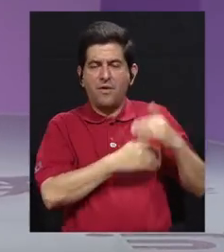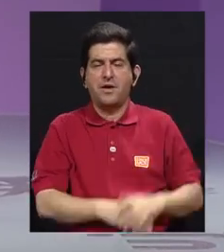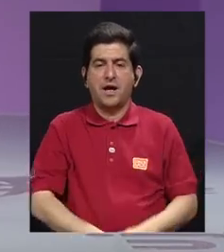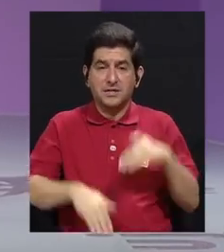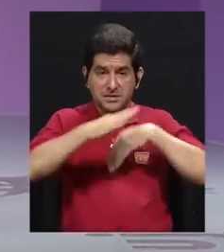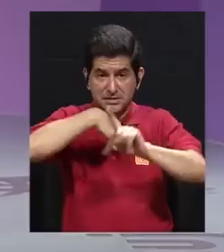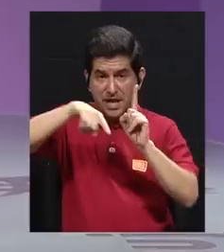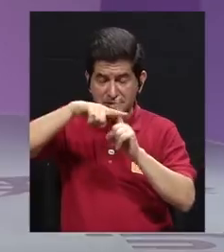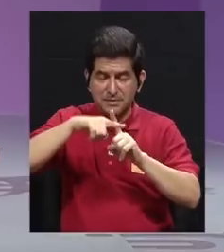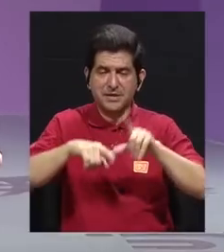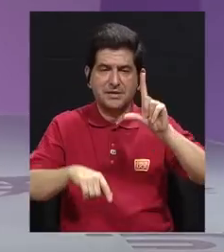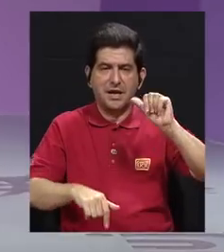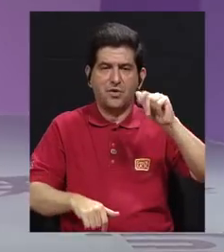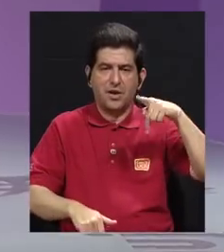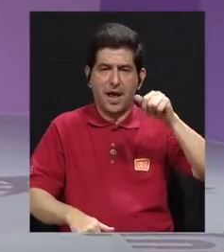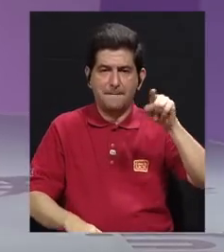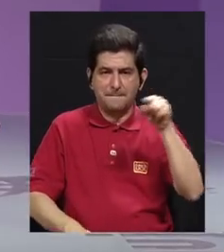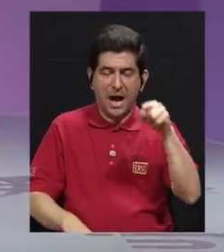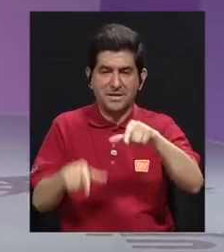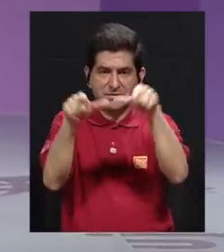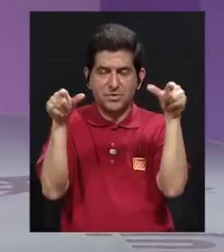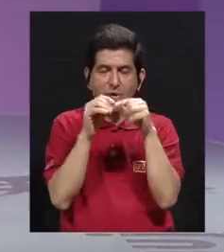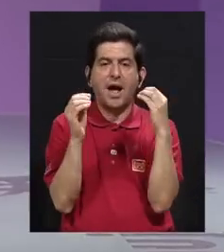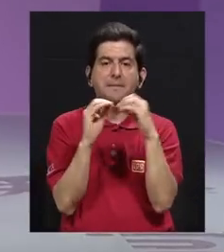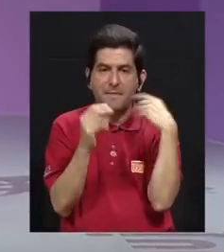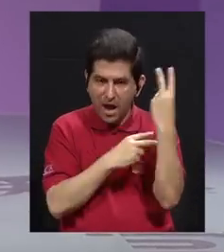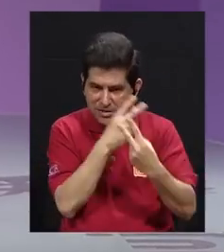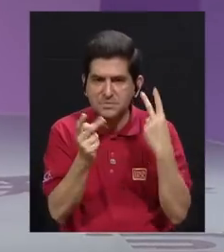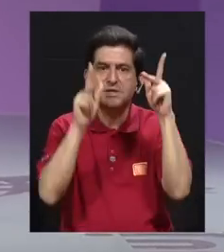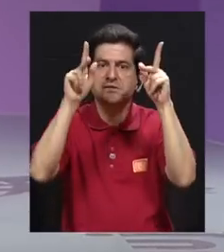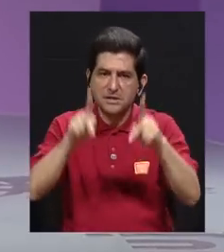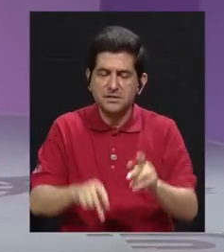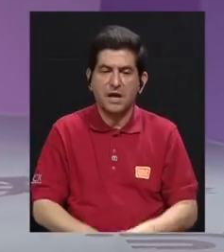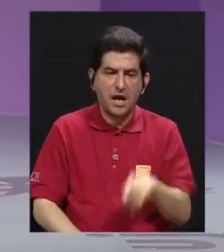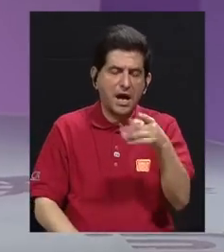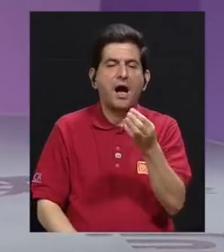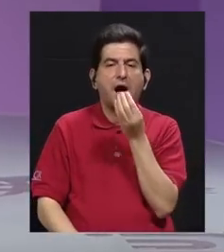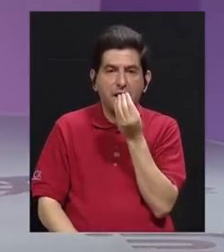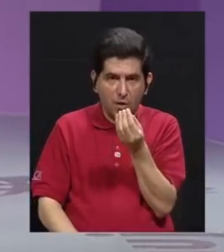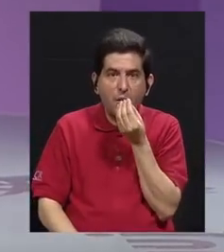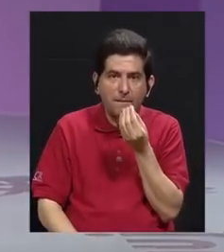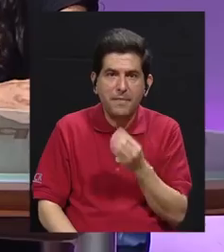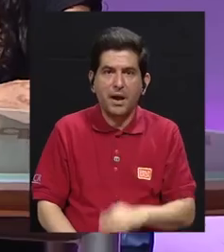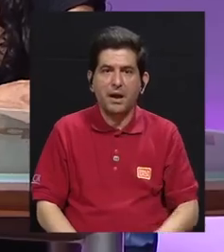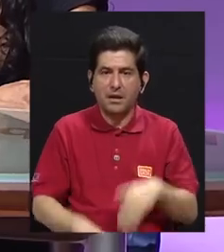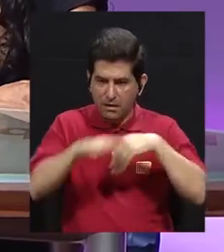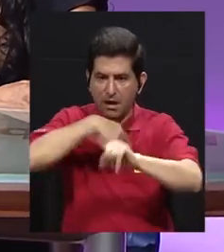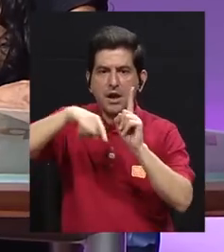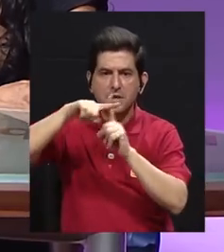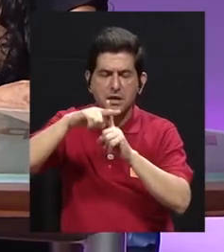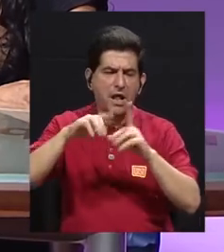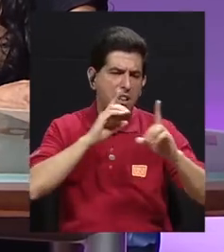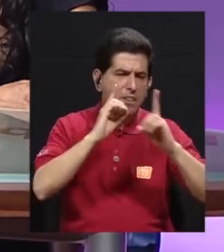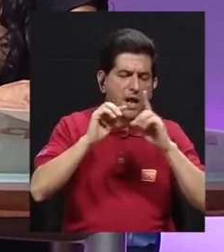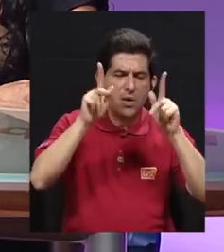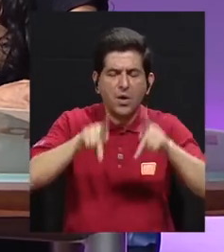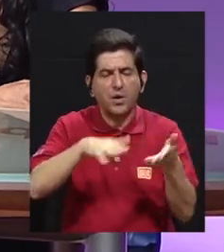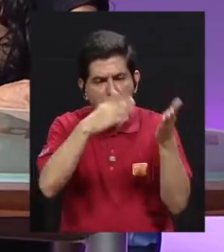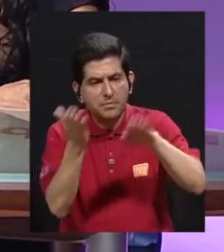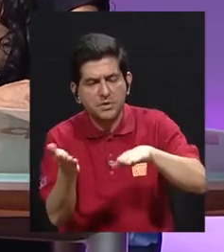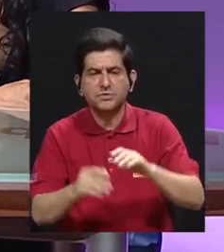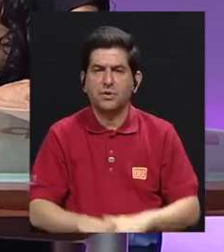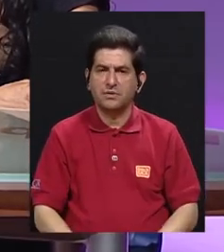ancestros. Por ejemplo, el cementerio en La Paz quizás es uno de los sitios más visitados. La gente va y come en el